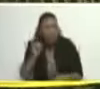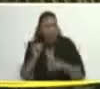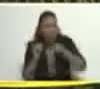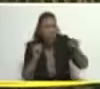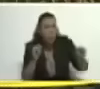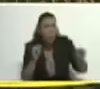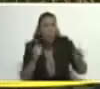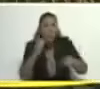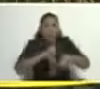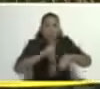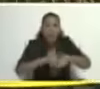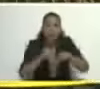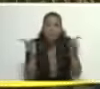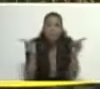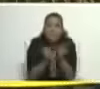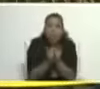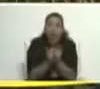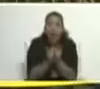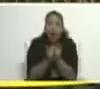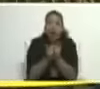que en un tiempo tan corto